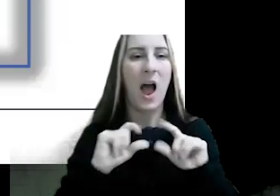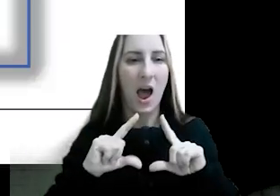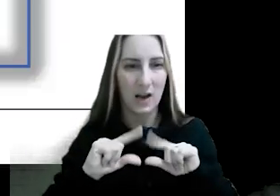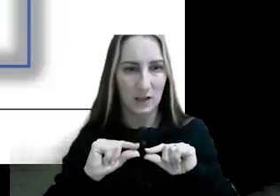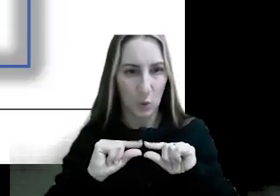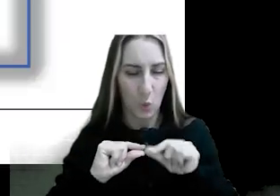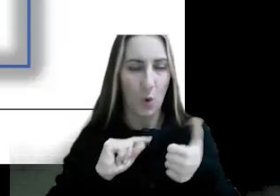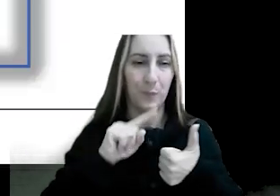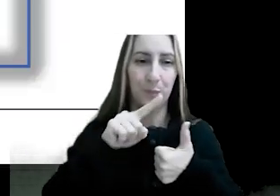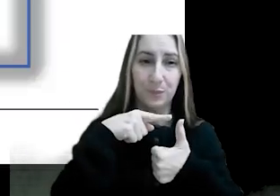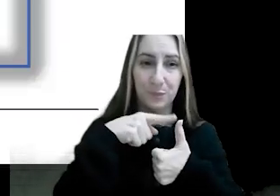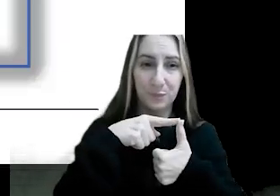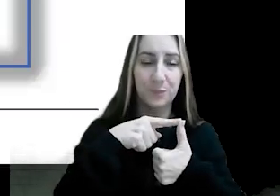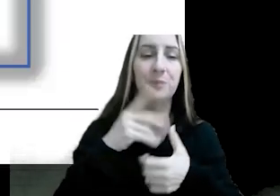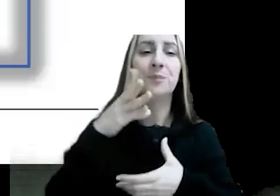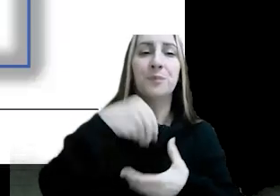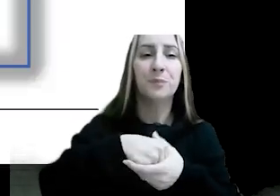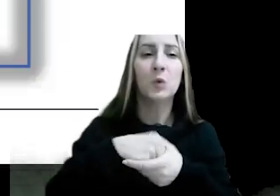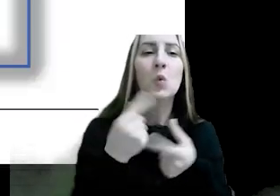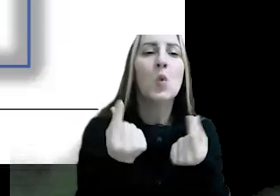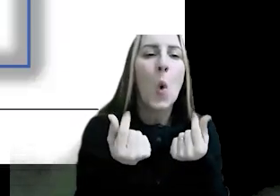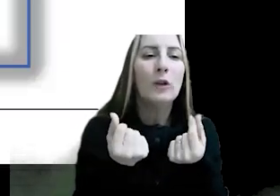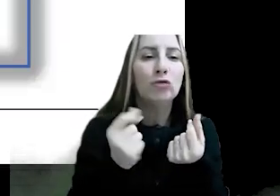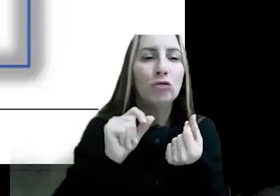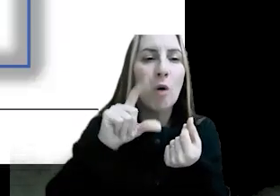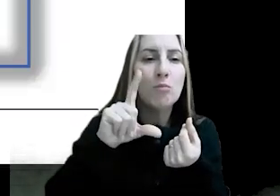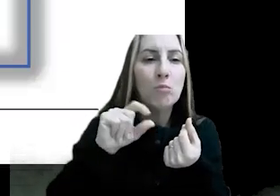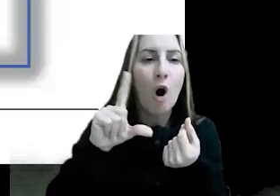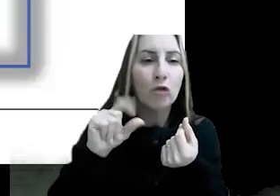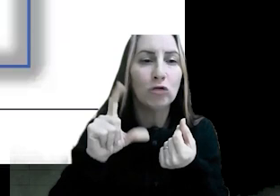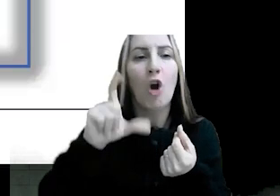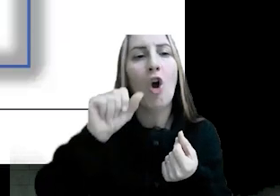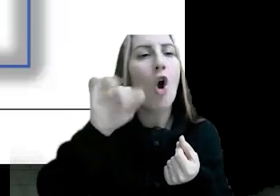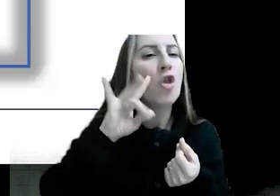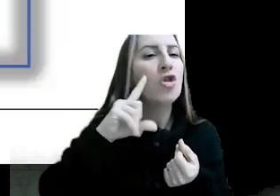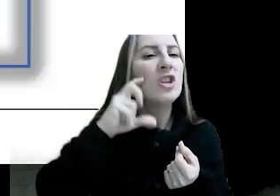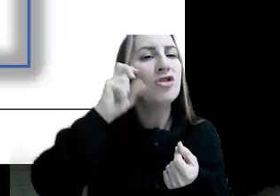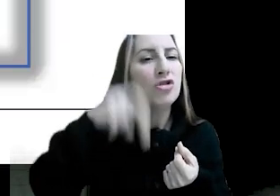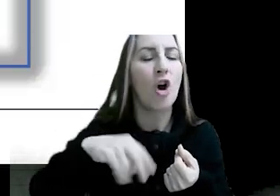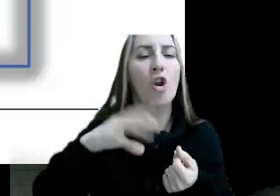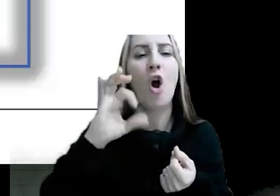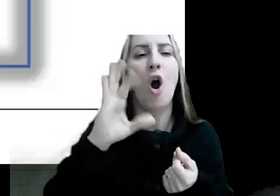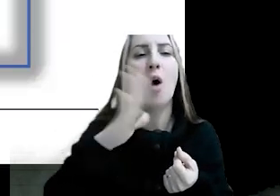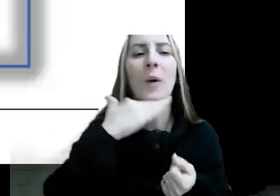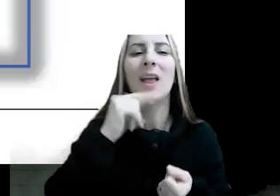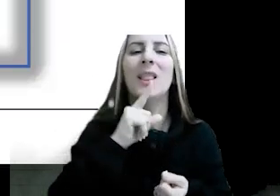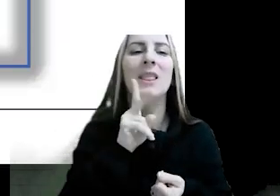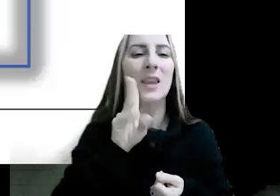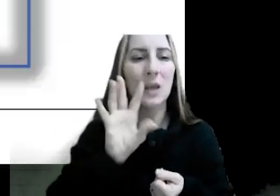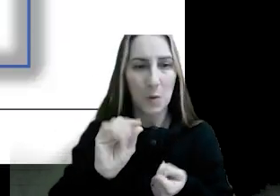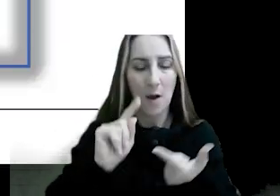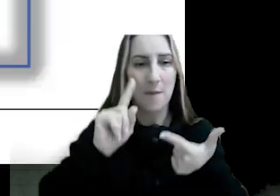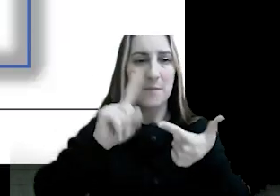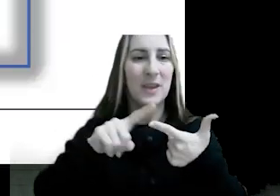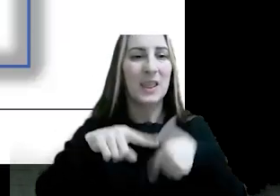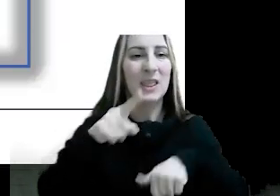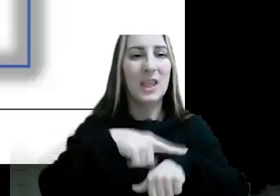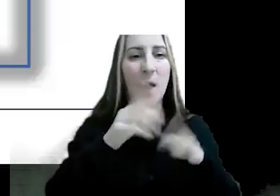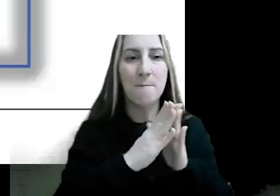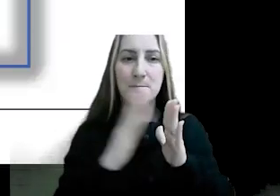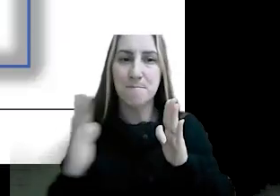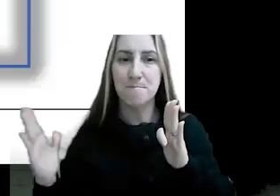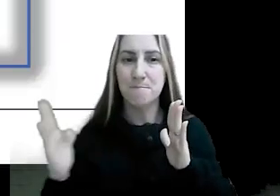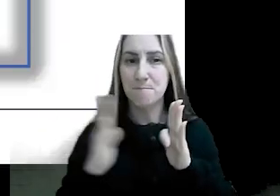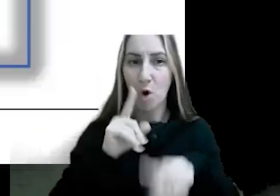primer lugar, incluye montos, lo que llamamos condición objetiva de punibilidad, y también le agrega una temporalidad, cosa que